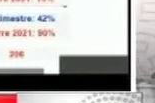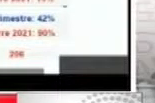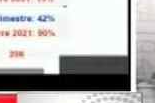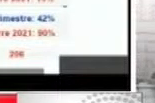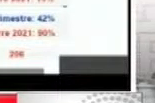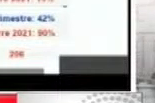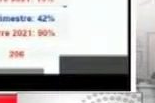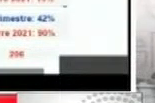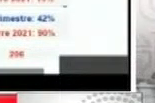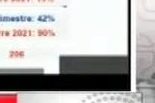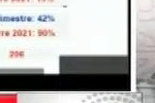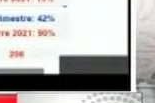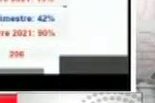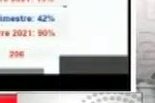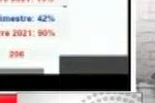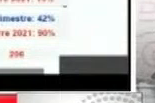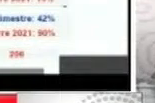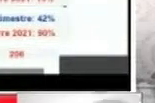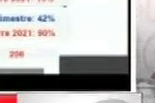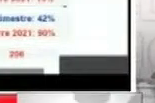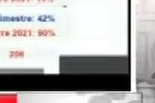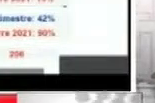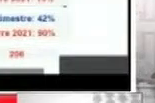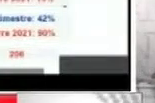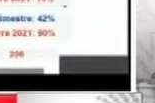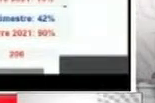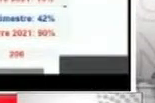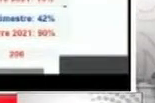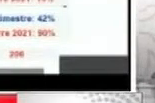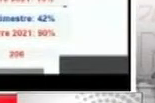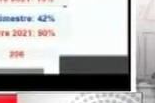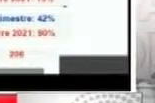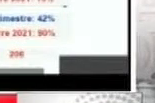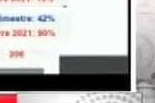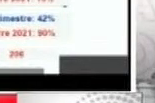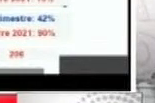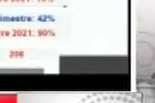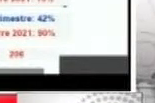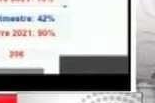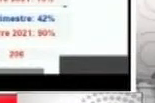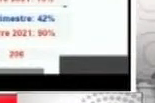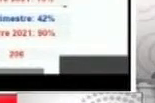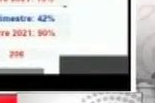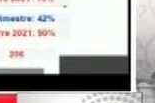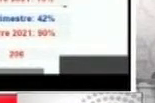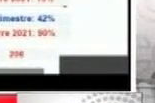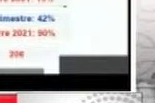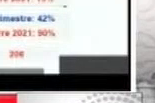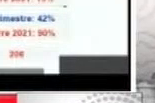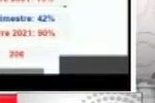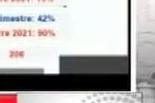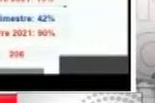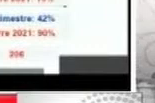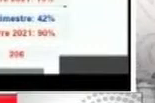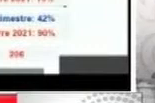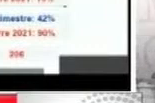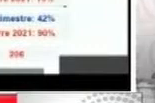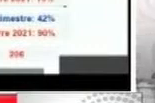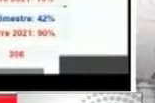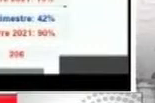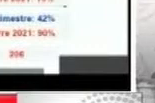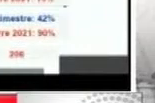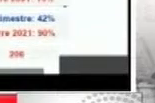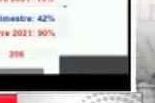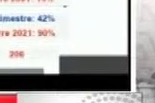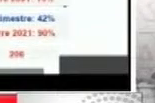el 90% estamos de cobertura de este tratamiento que necesitan nuestros